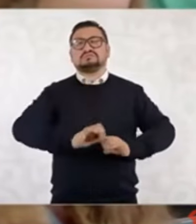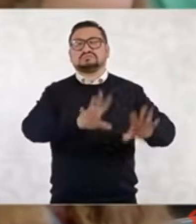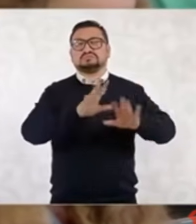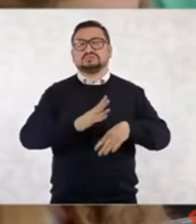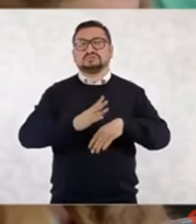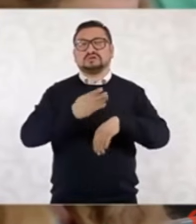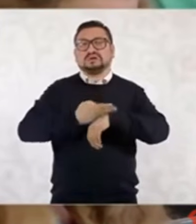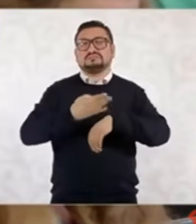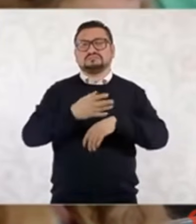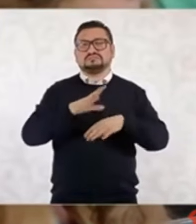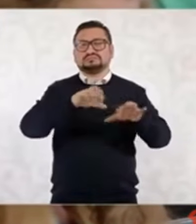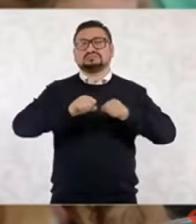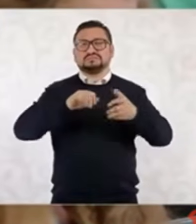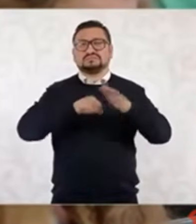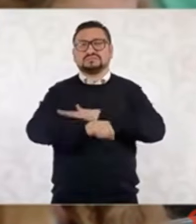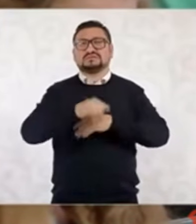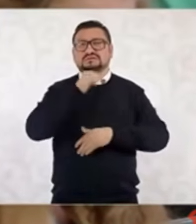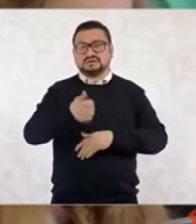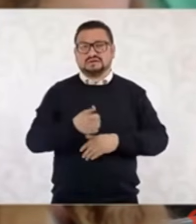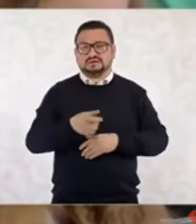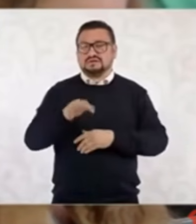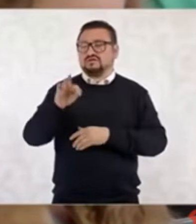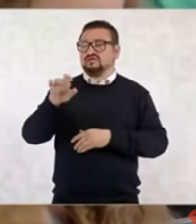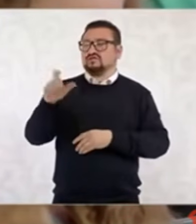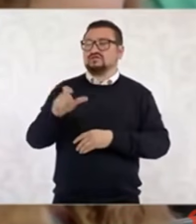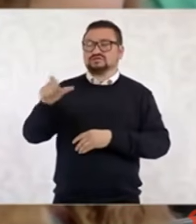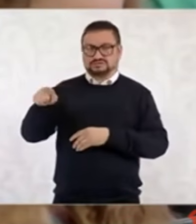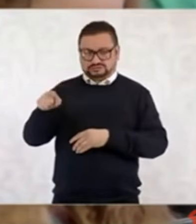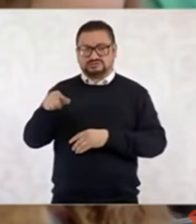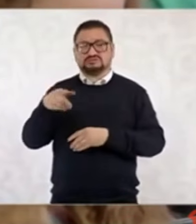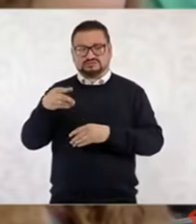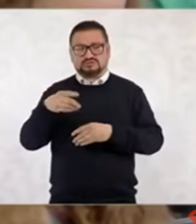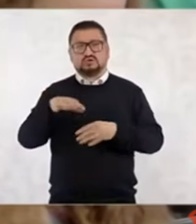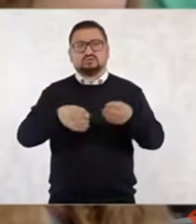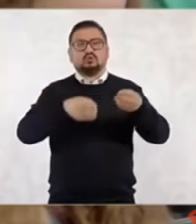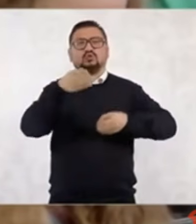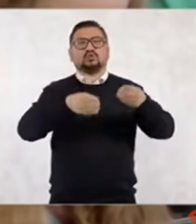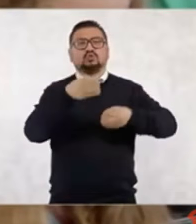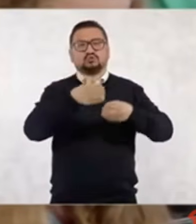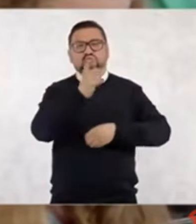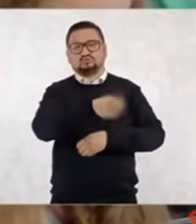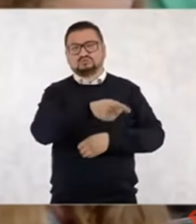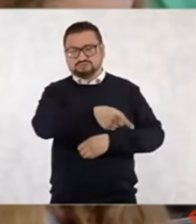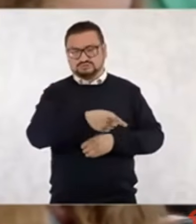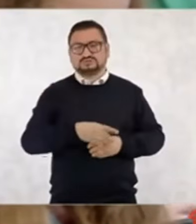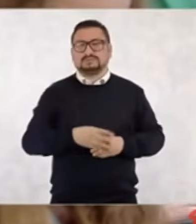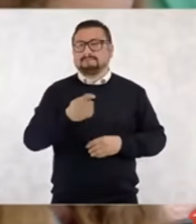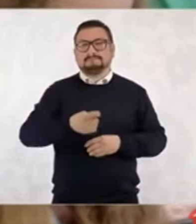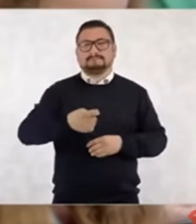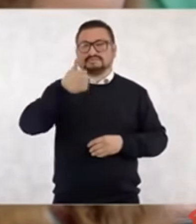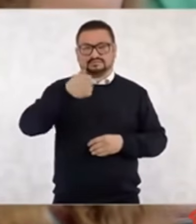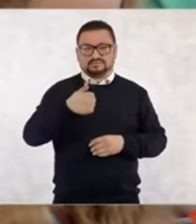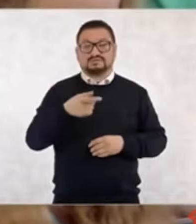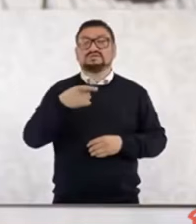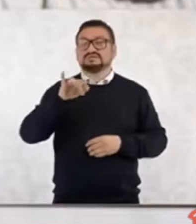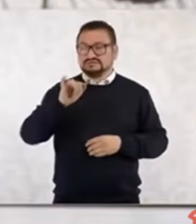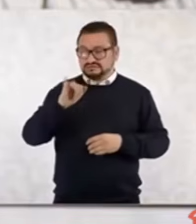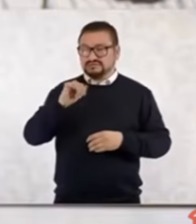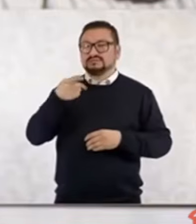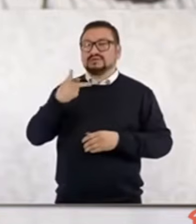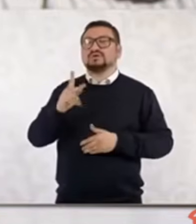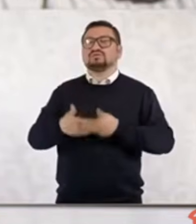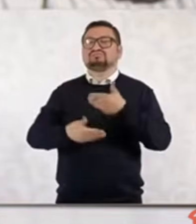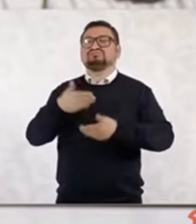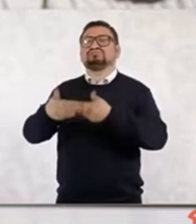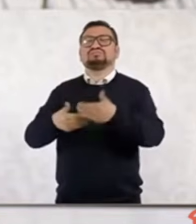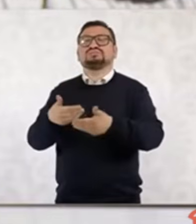la cárcel. Pero fue Vicente Fox quien lo llevó a ese banquillo, por primera vez un expresidente. Por eso, ¿pero en qué acabó eso? Porque tú